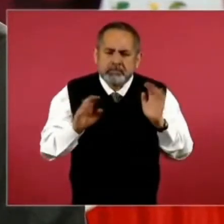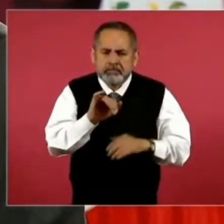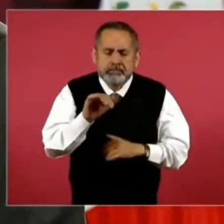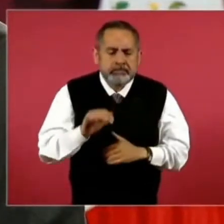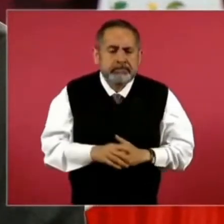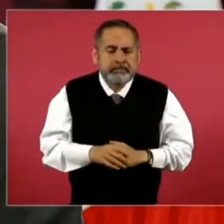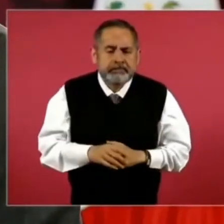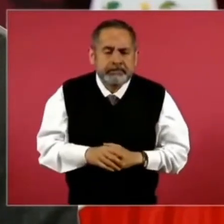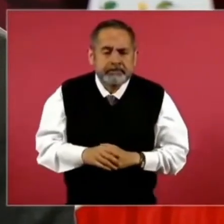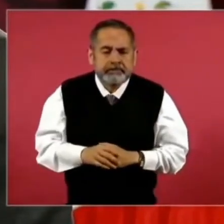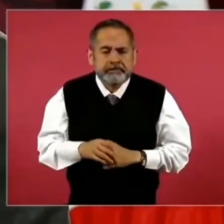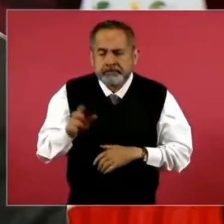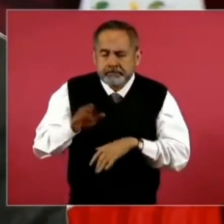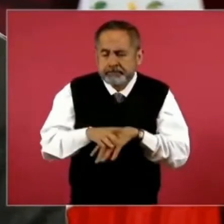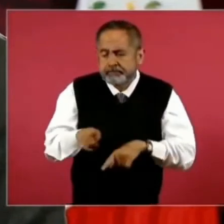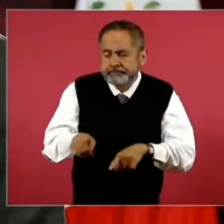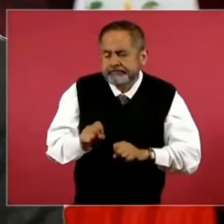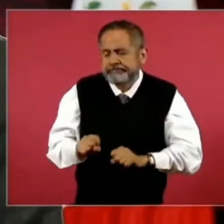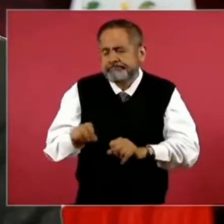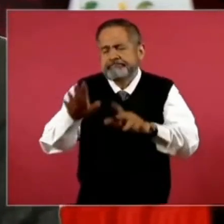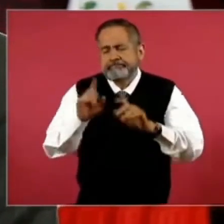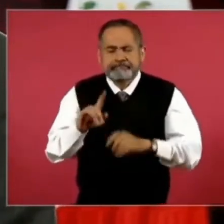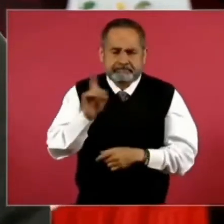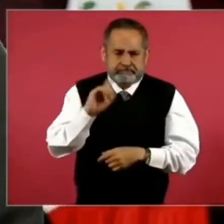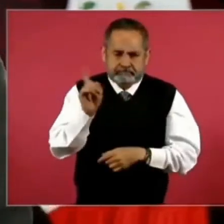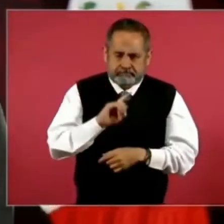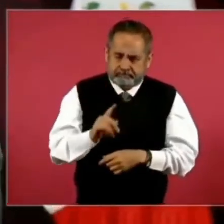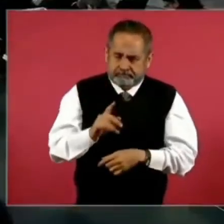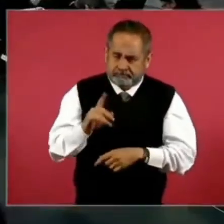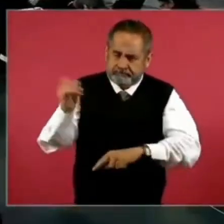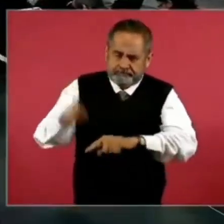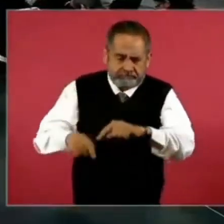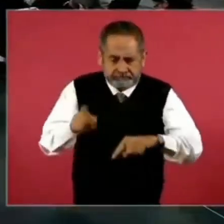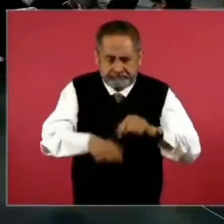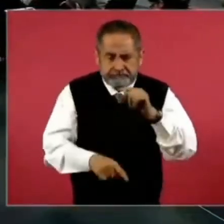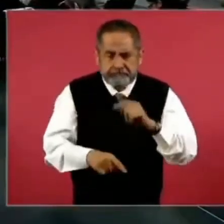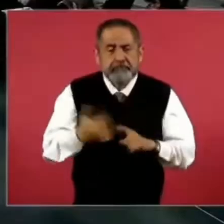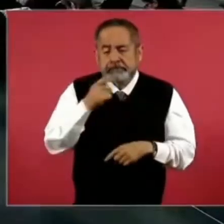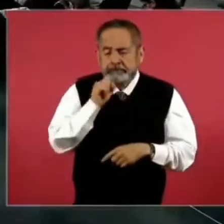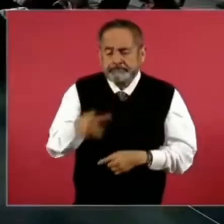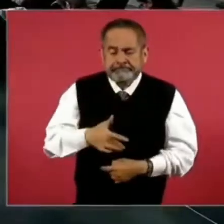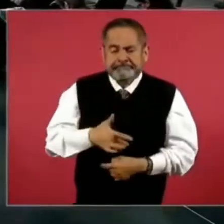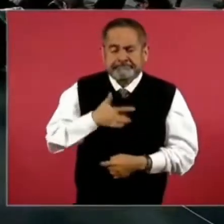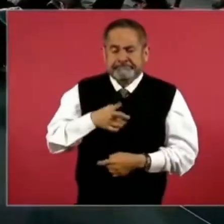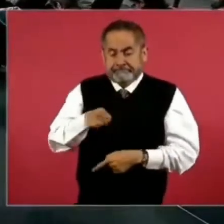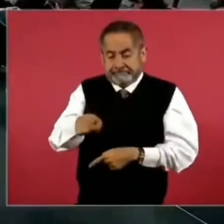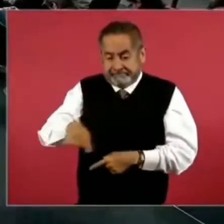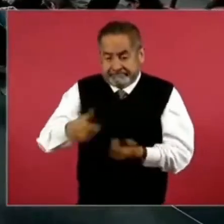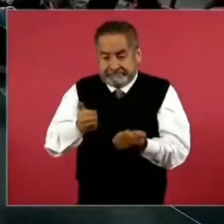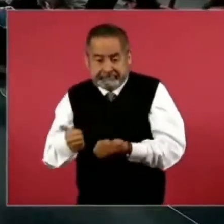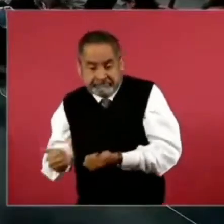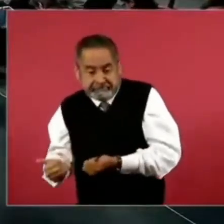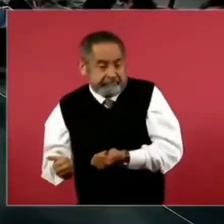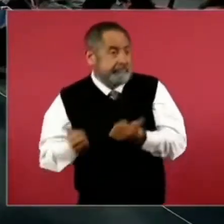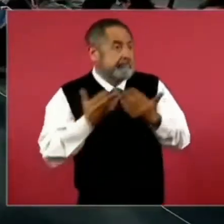que no se pueden permitir actos ilícitos y también por solidaridad con